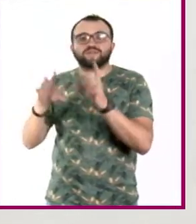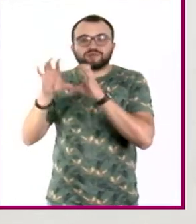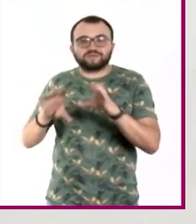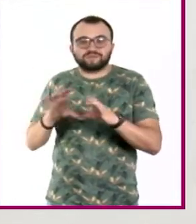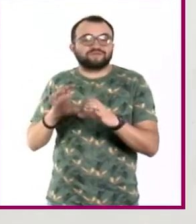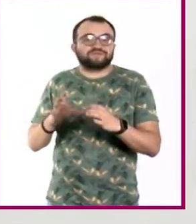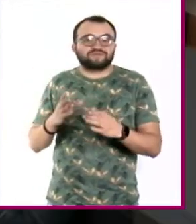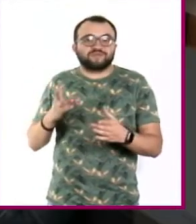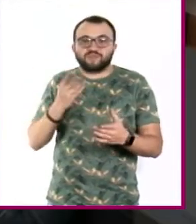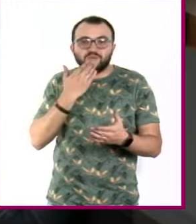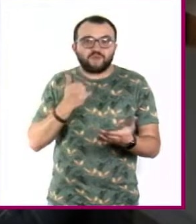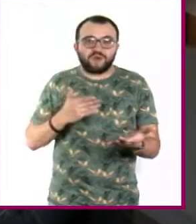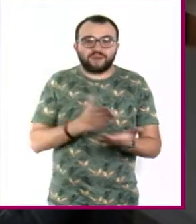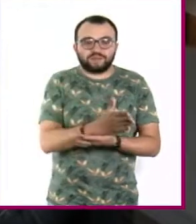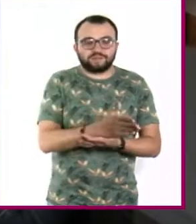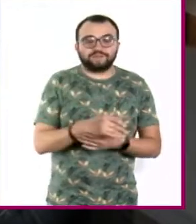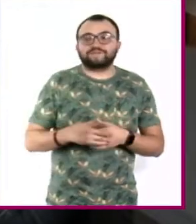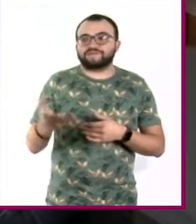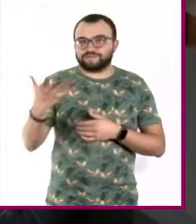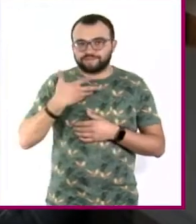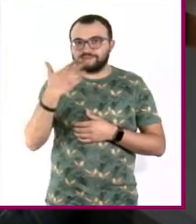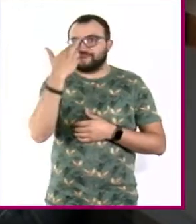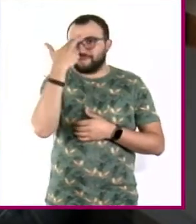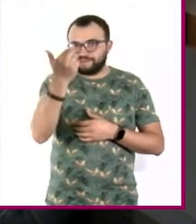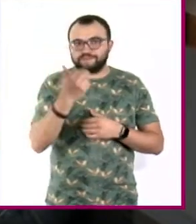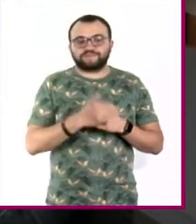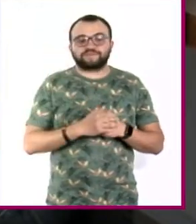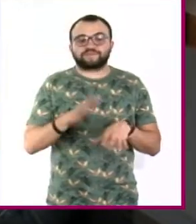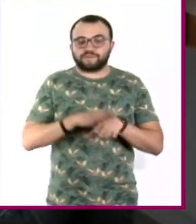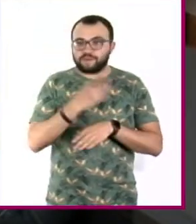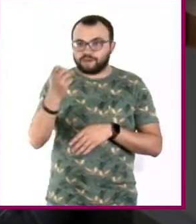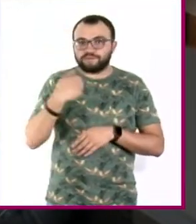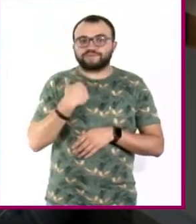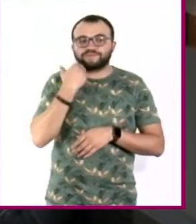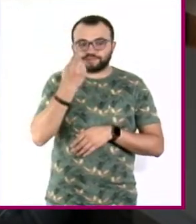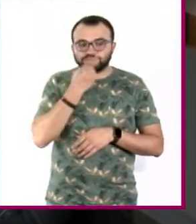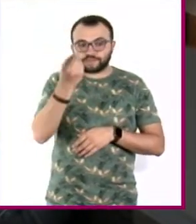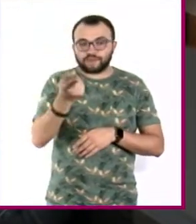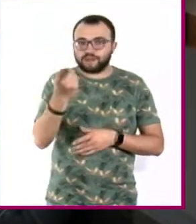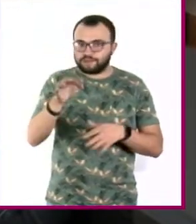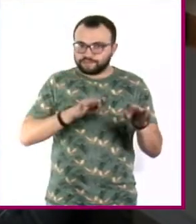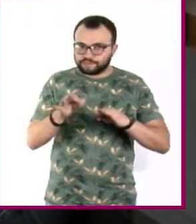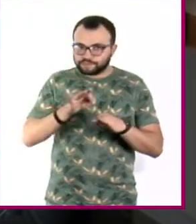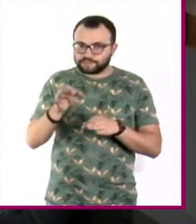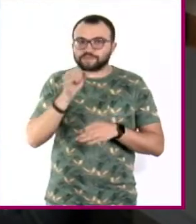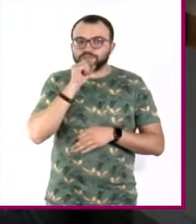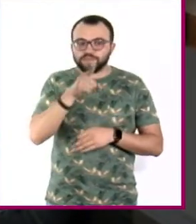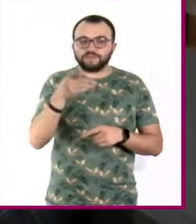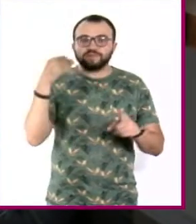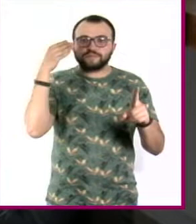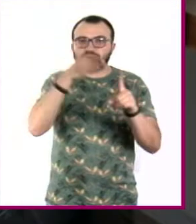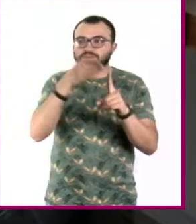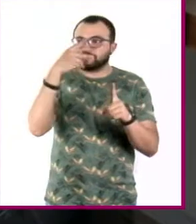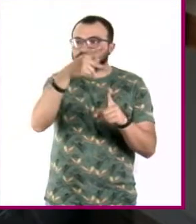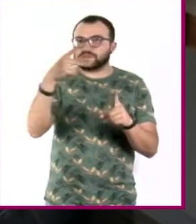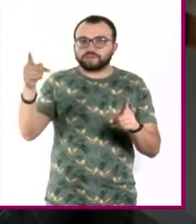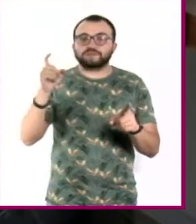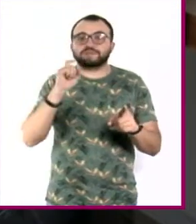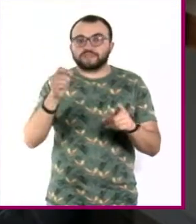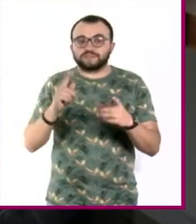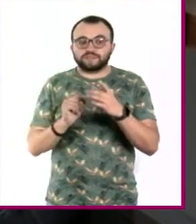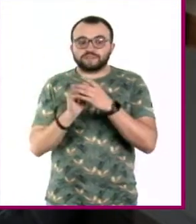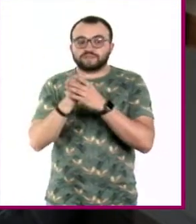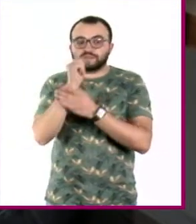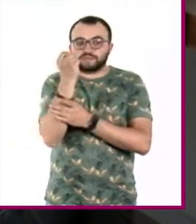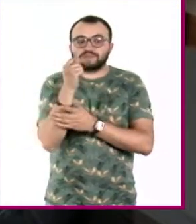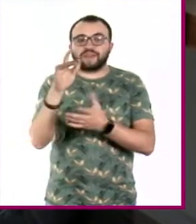red informática. Tienes toda la razón, Frida. Por eso les sugiero que trabajen el tema desde la perspectiva de la brecha digital